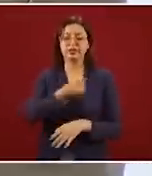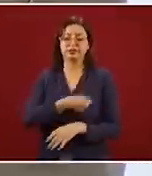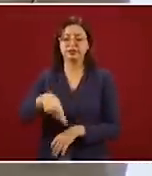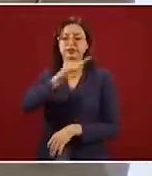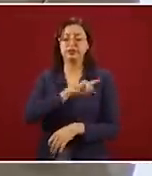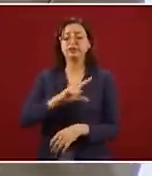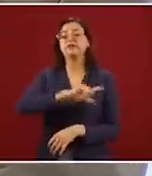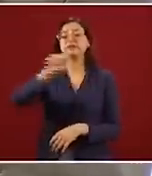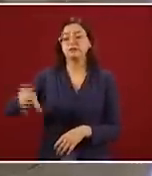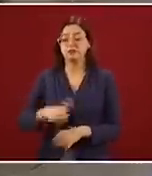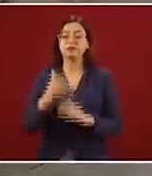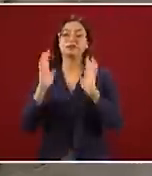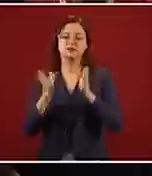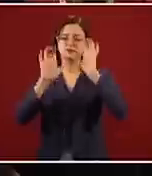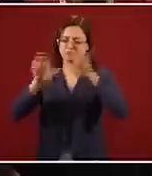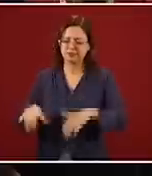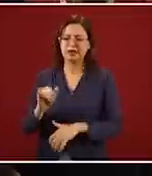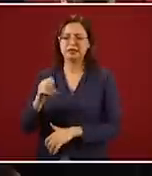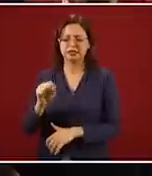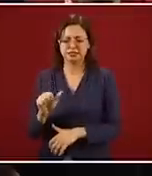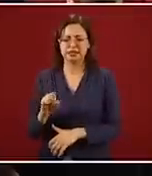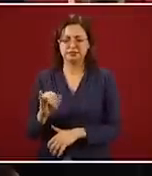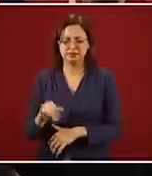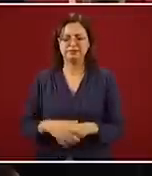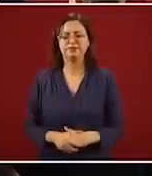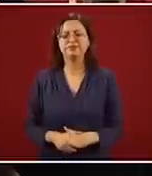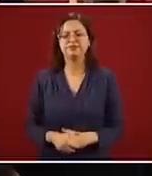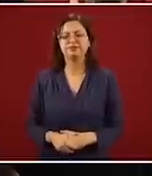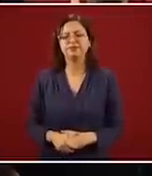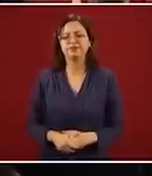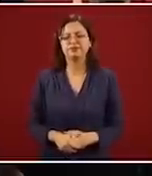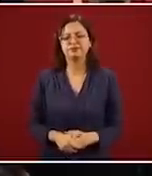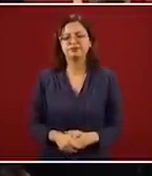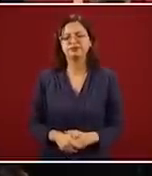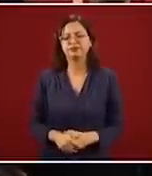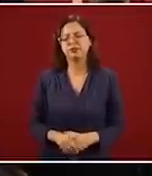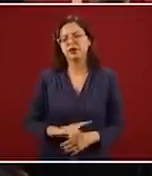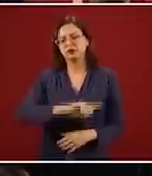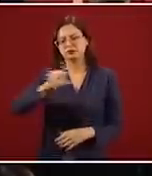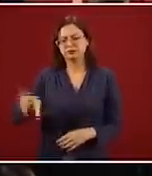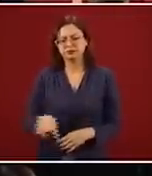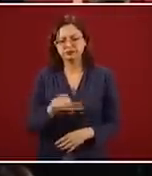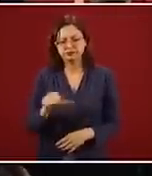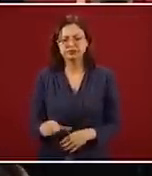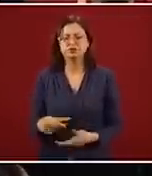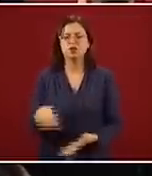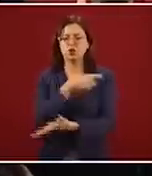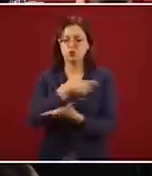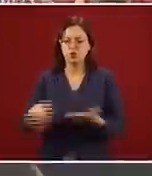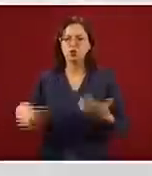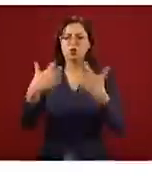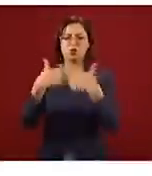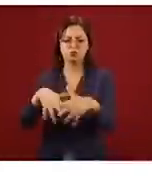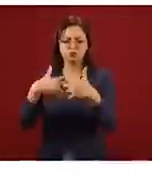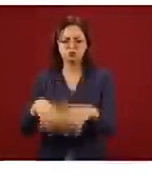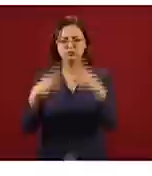Servicio Nacional de Salud Pública. La siguiente es el abastecimiento o la compra de equipos. Esta es la lista referencial, la presentó